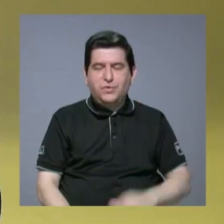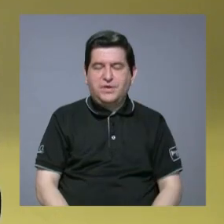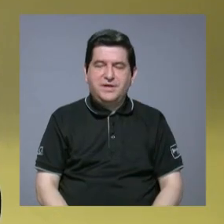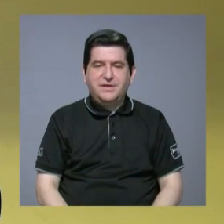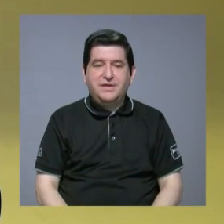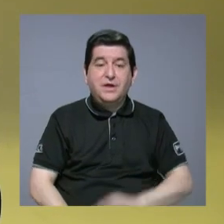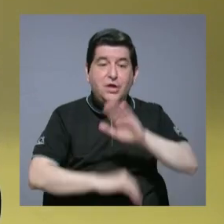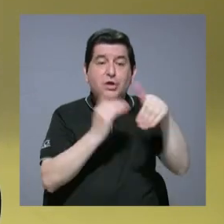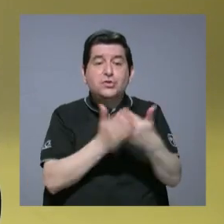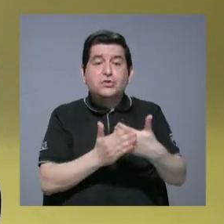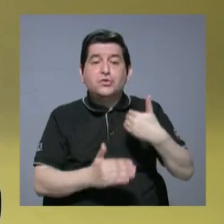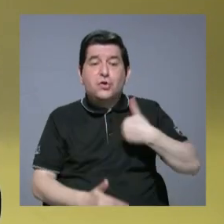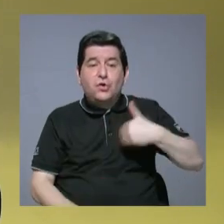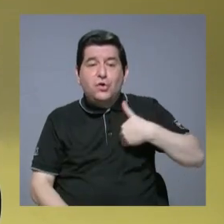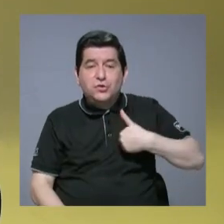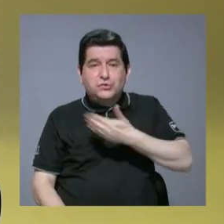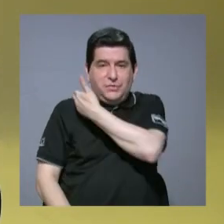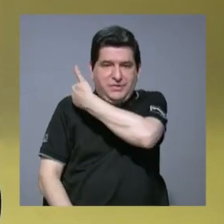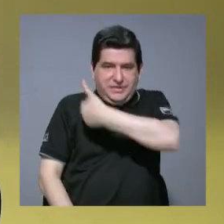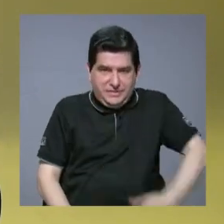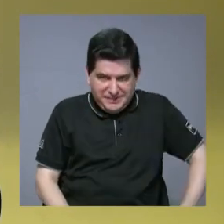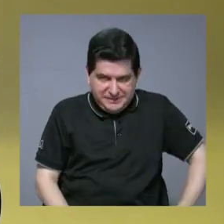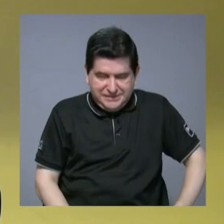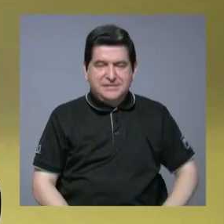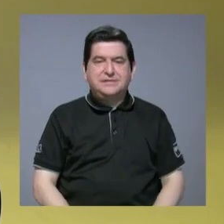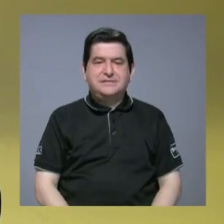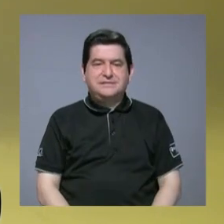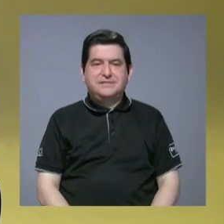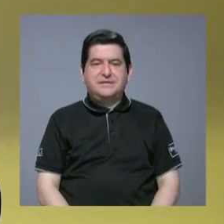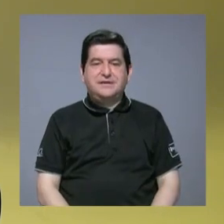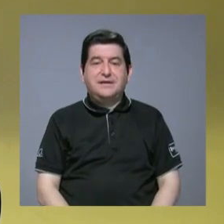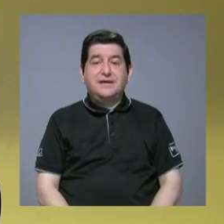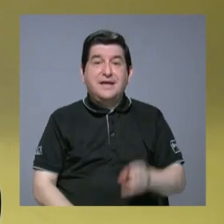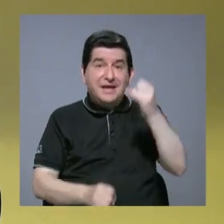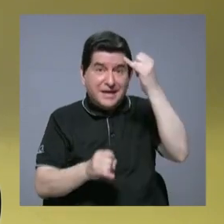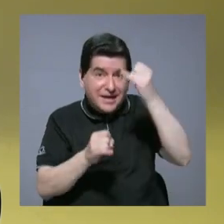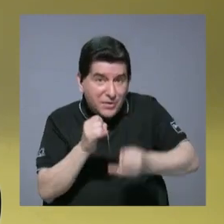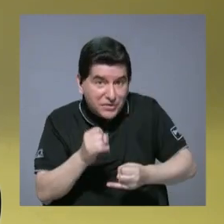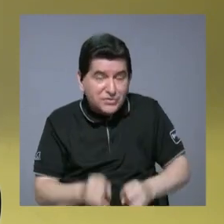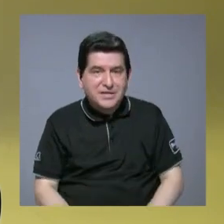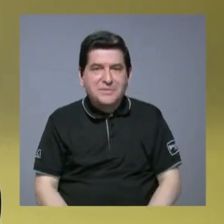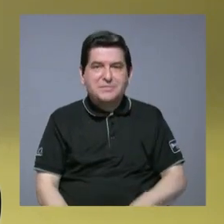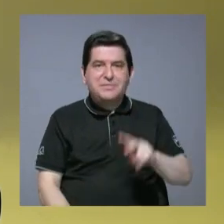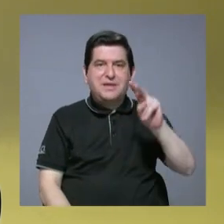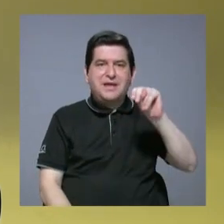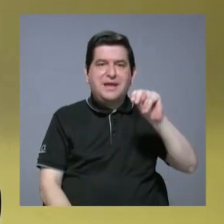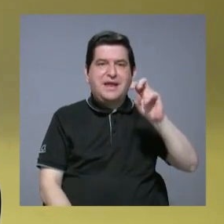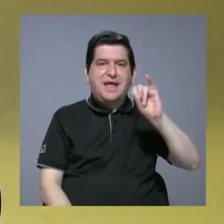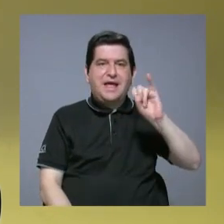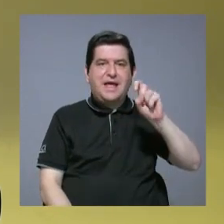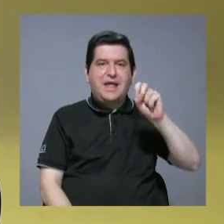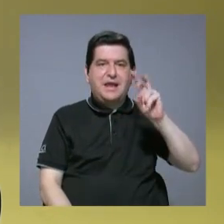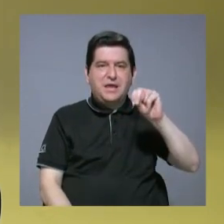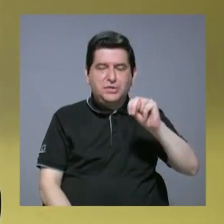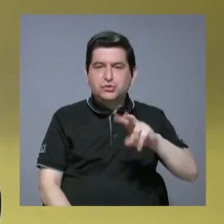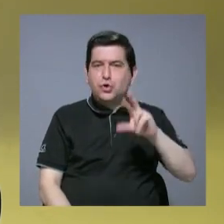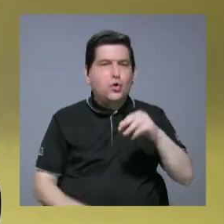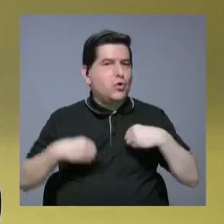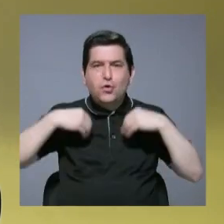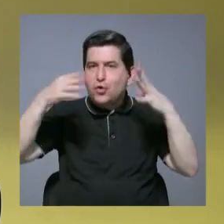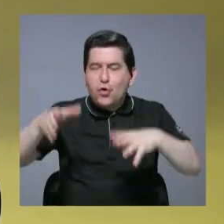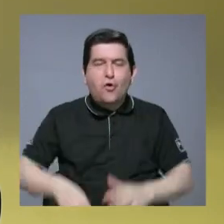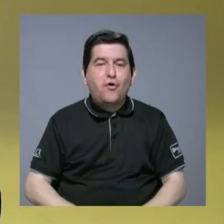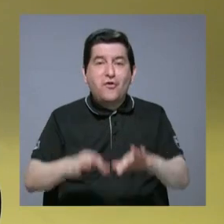los hombres del presidente, que cuando termina todavía Nixon no había renunciado. Y más bien